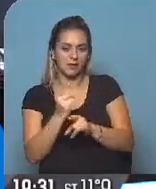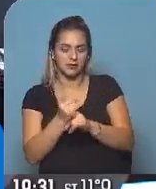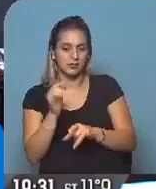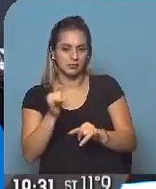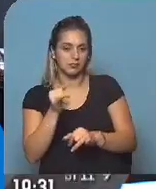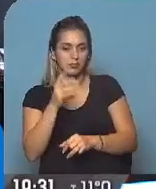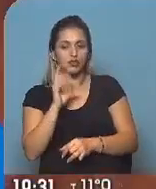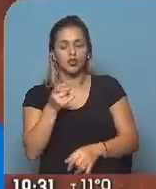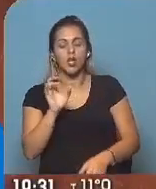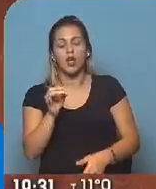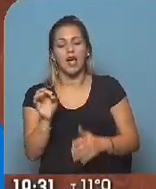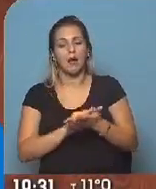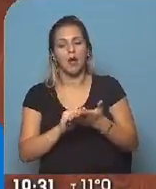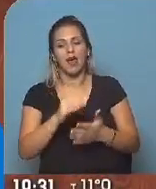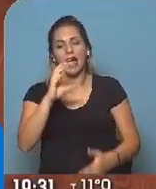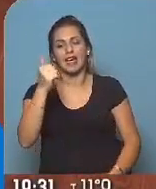doctora Camaño